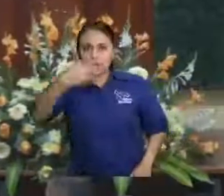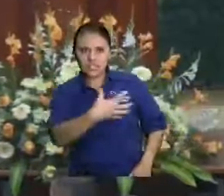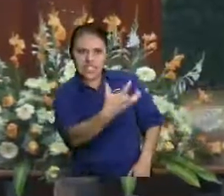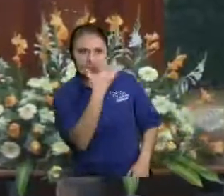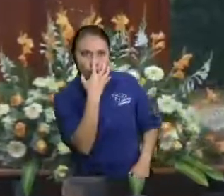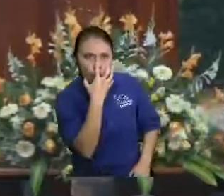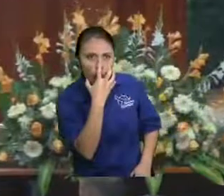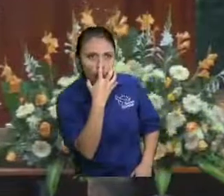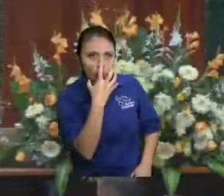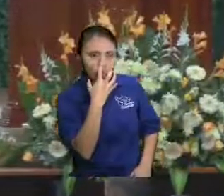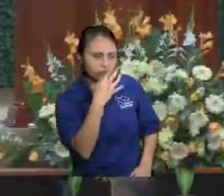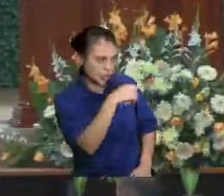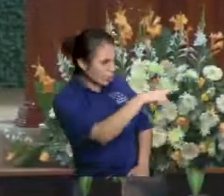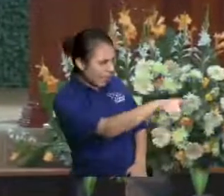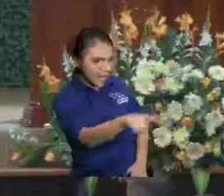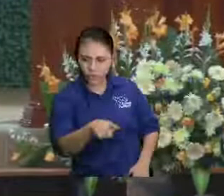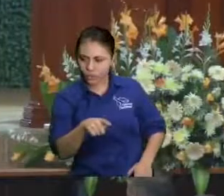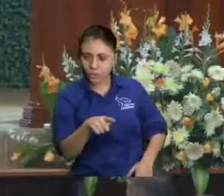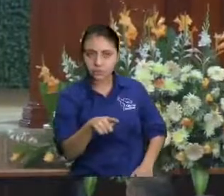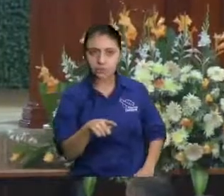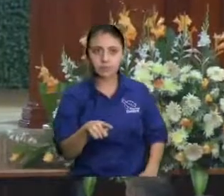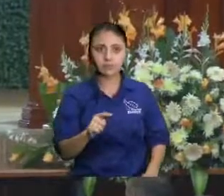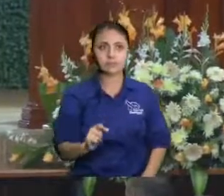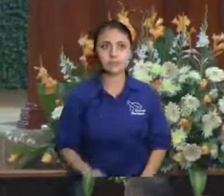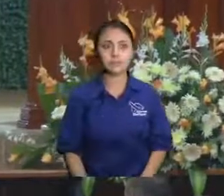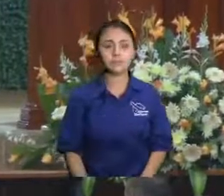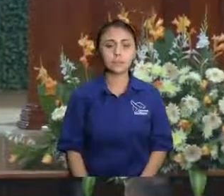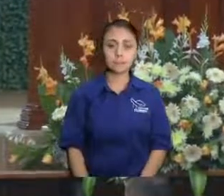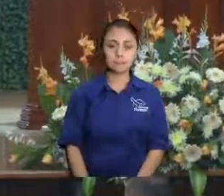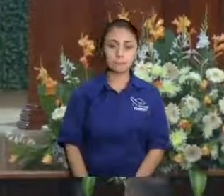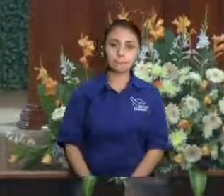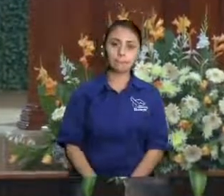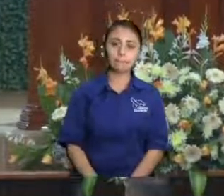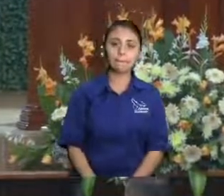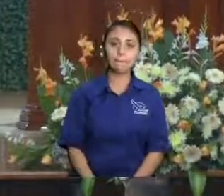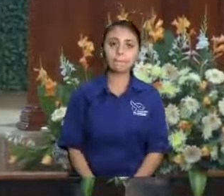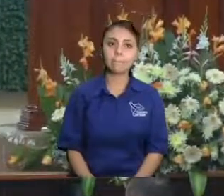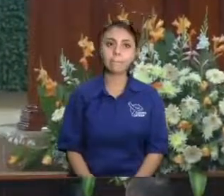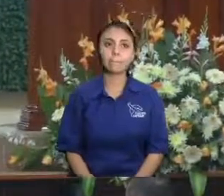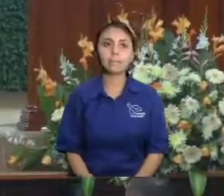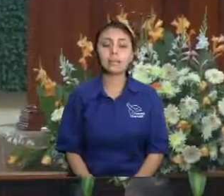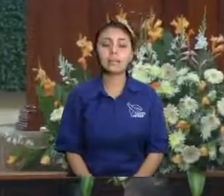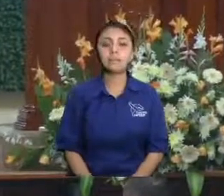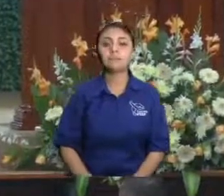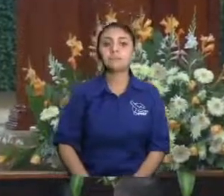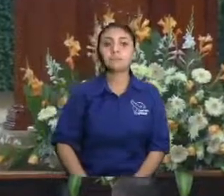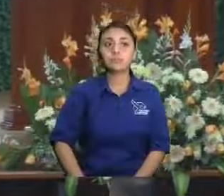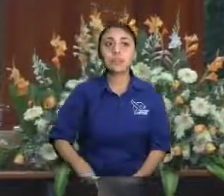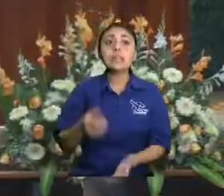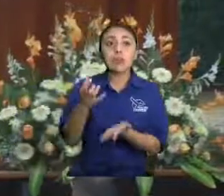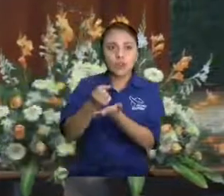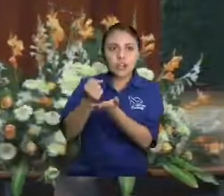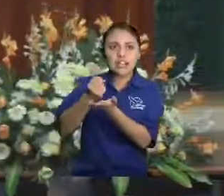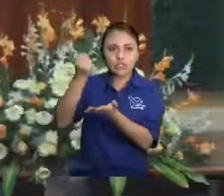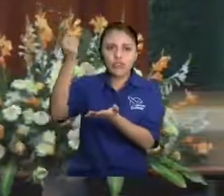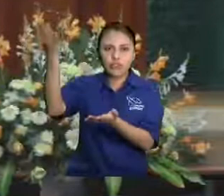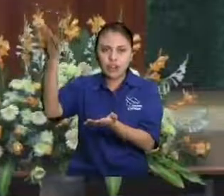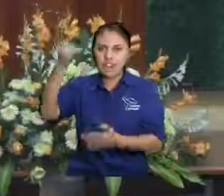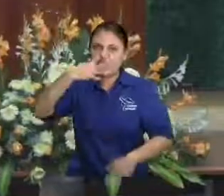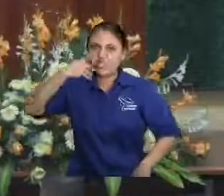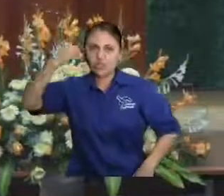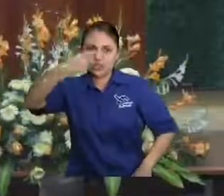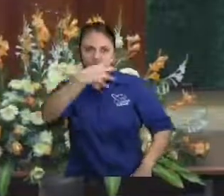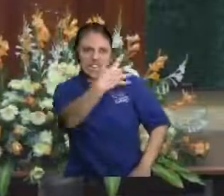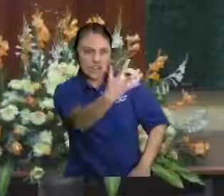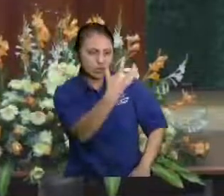que el pecado de ellos era tan grande y lo relaciona con lo que hacían sexualmente, sino que con las ofrendas Dios se